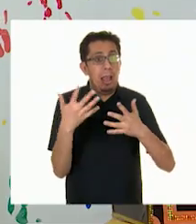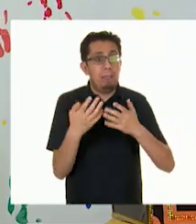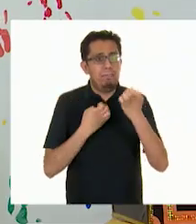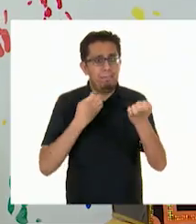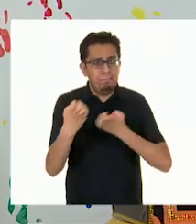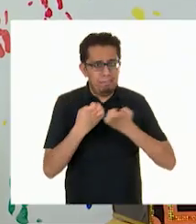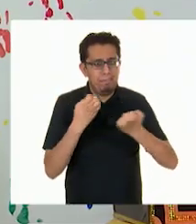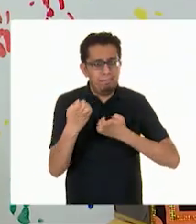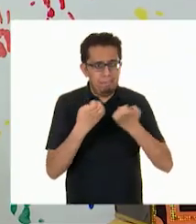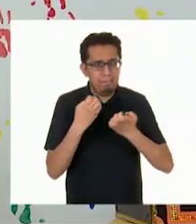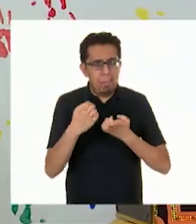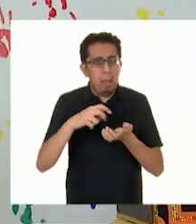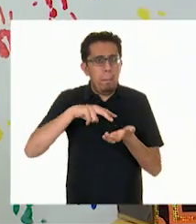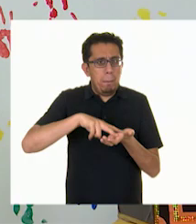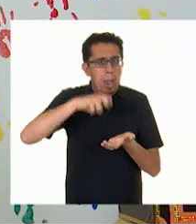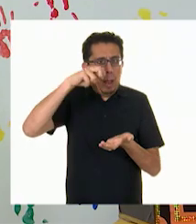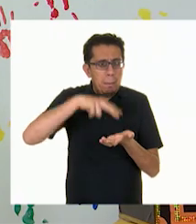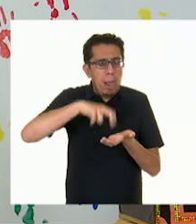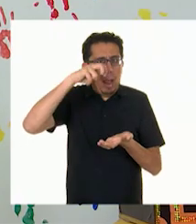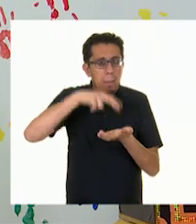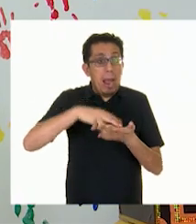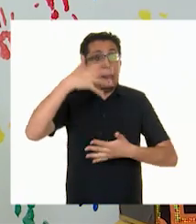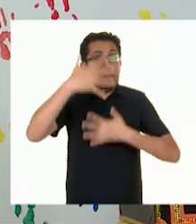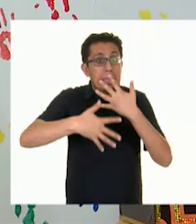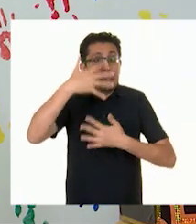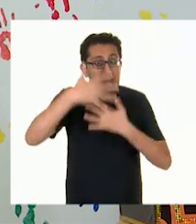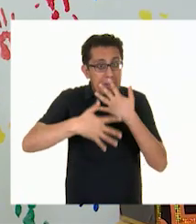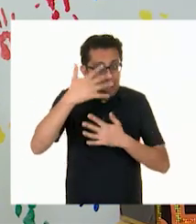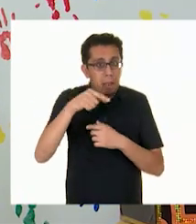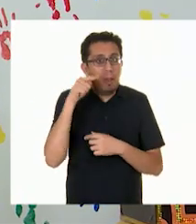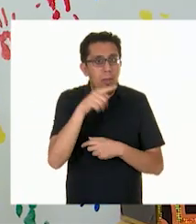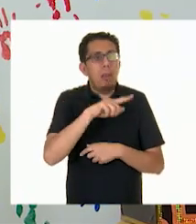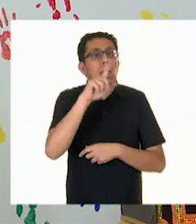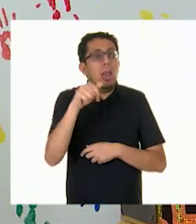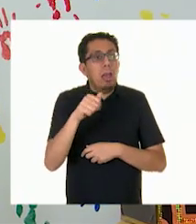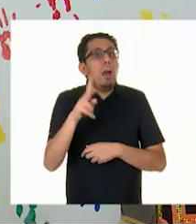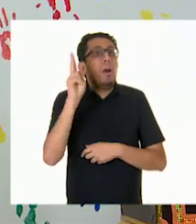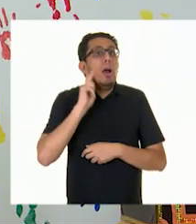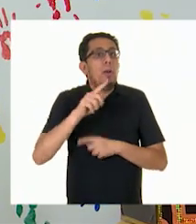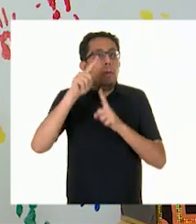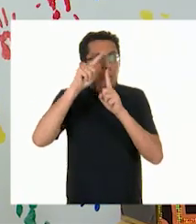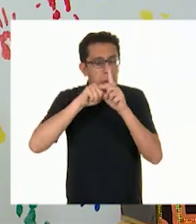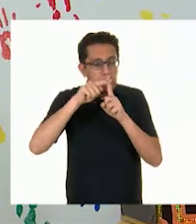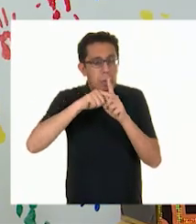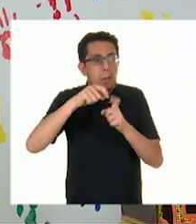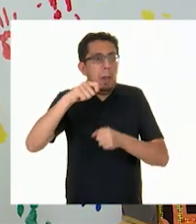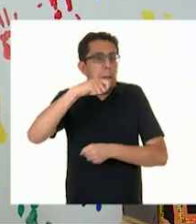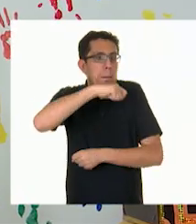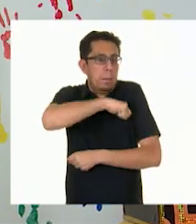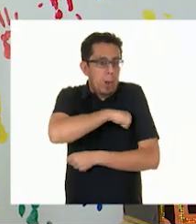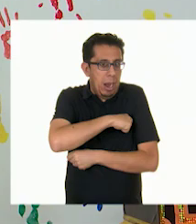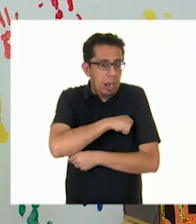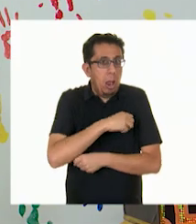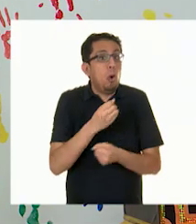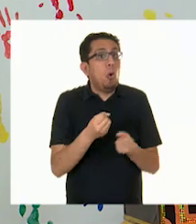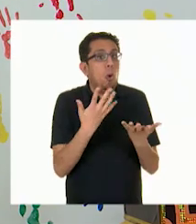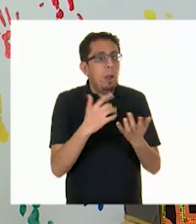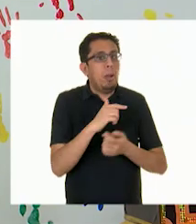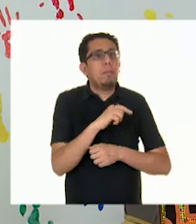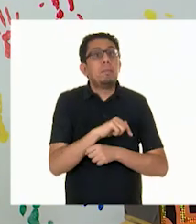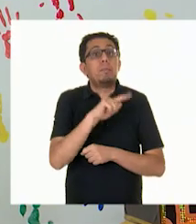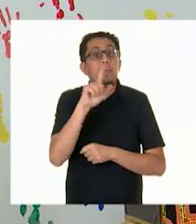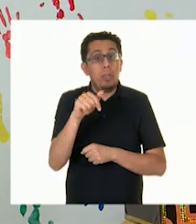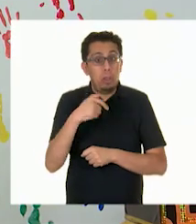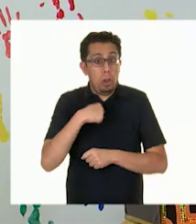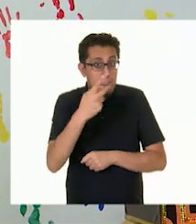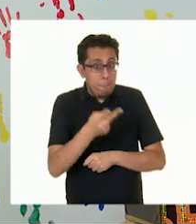Sí, es decir, 15 brincos con los pies abiertos. muy bien. Te vamos a tomar la temperatura antes y después. Está bien. Te hago una pregunta, si